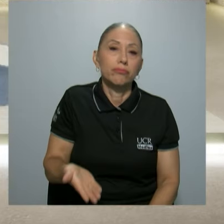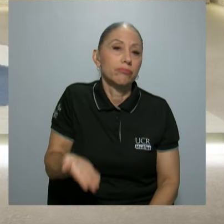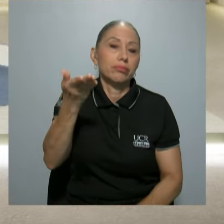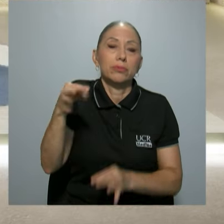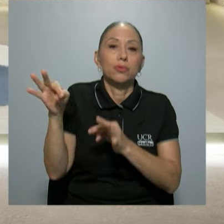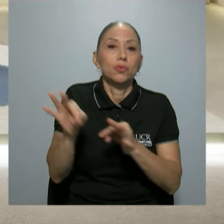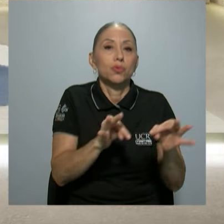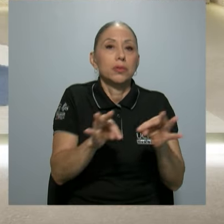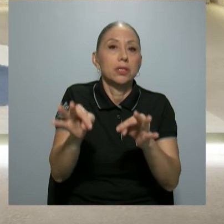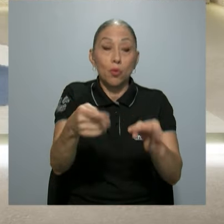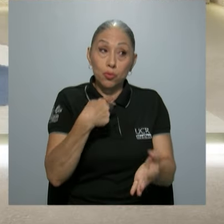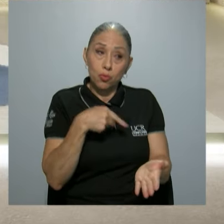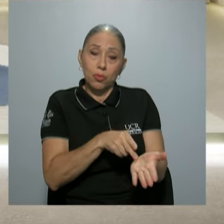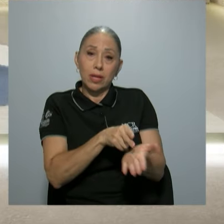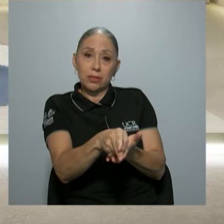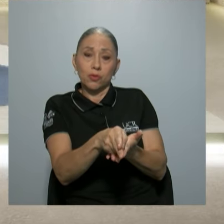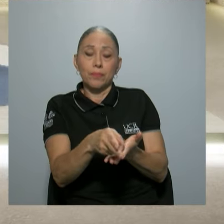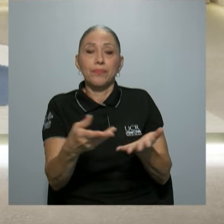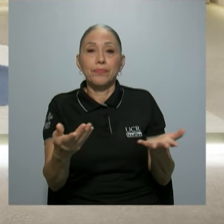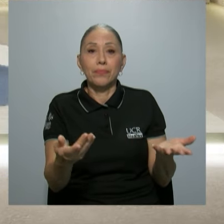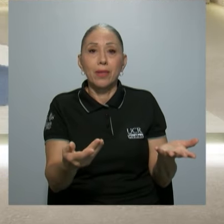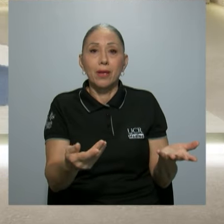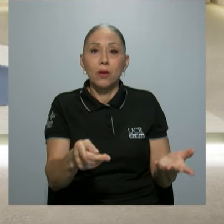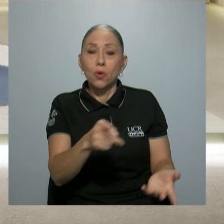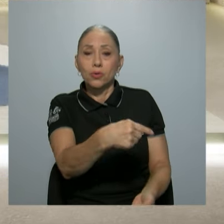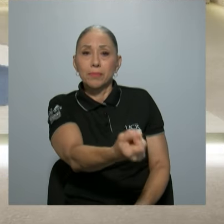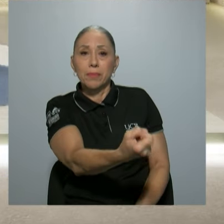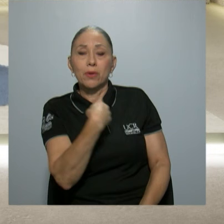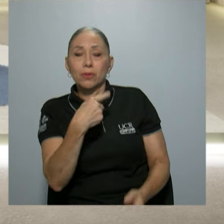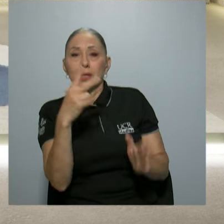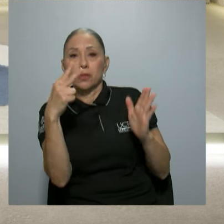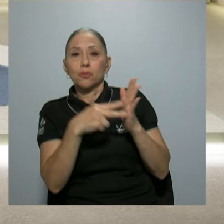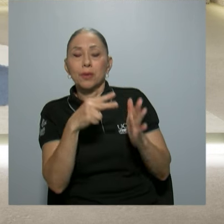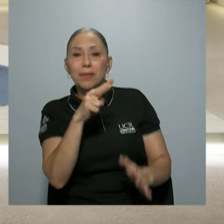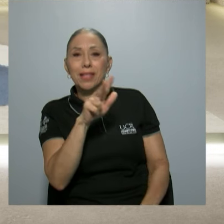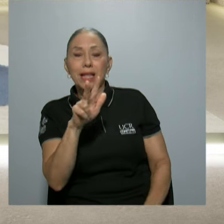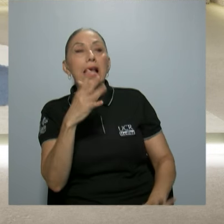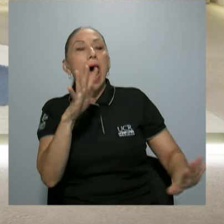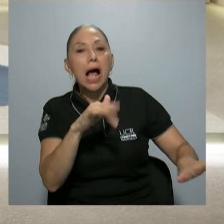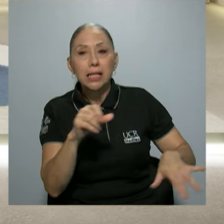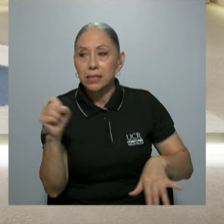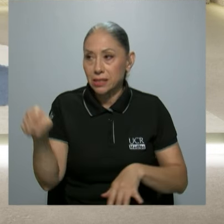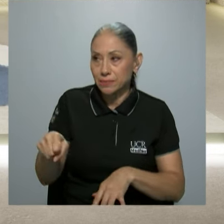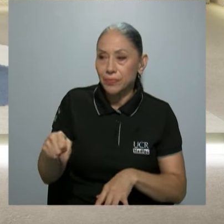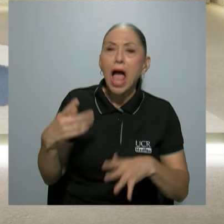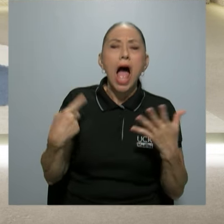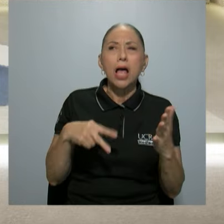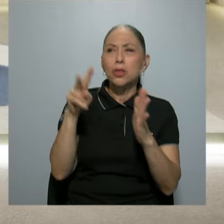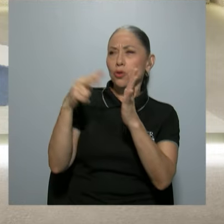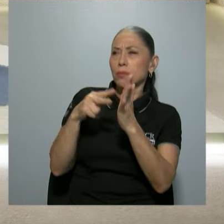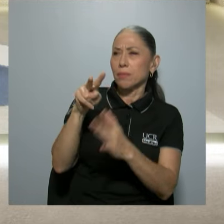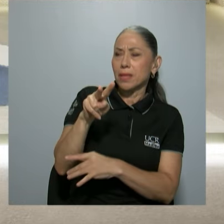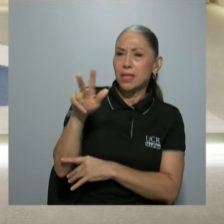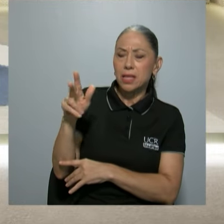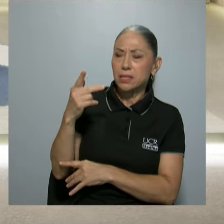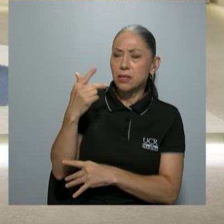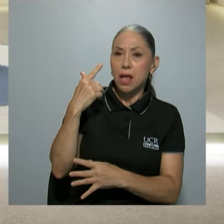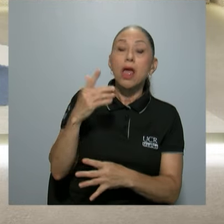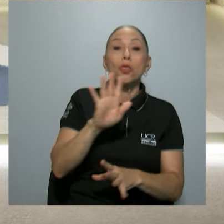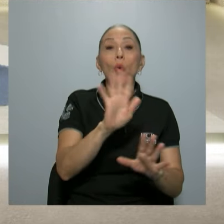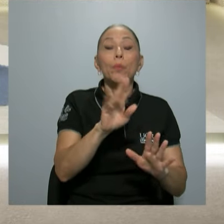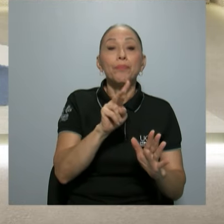serle honesto. El dato, me pregunta el dato del 2023. Sí. El del 2023 no lo tengo tan claro. Lo que 2024 en